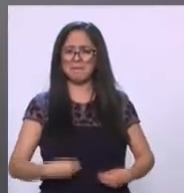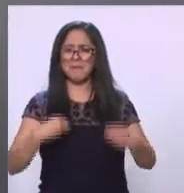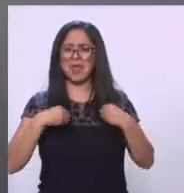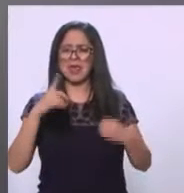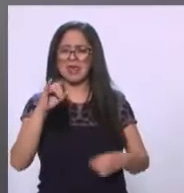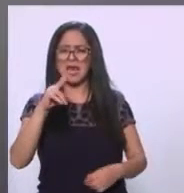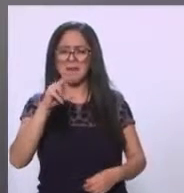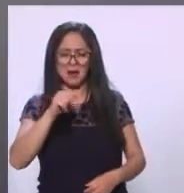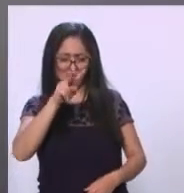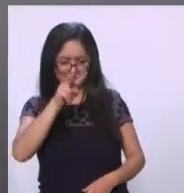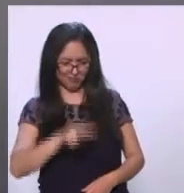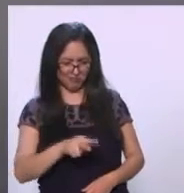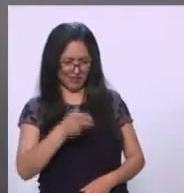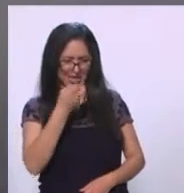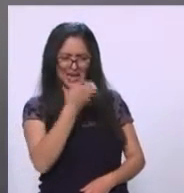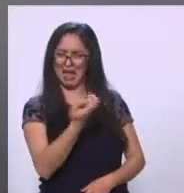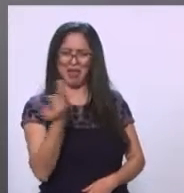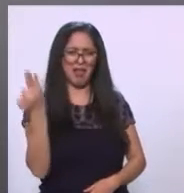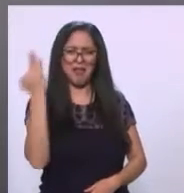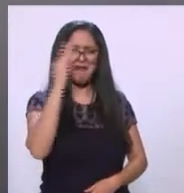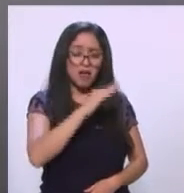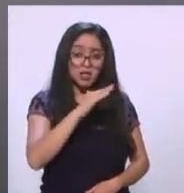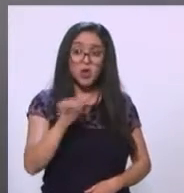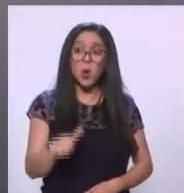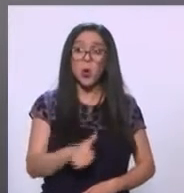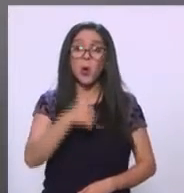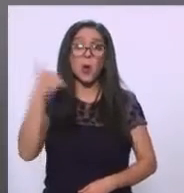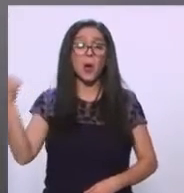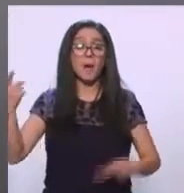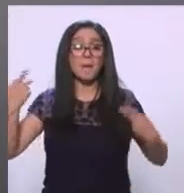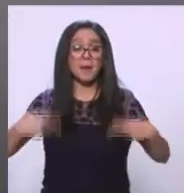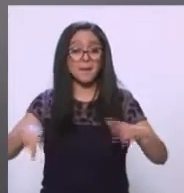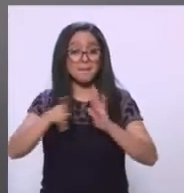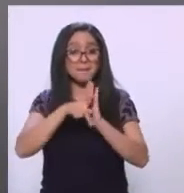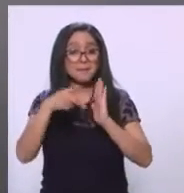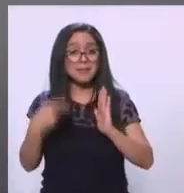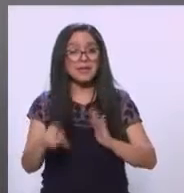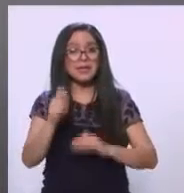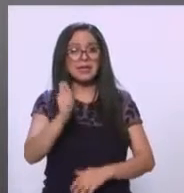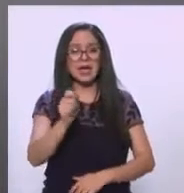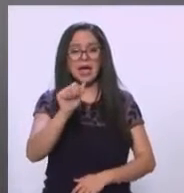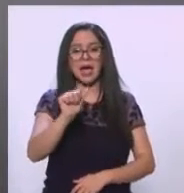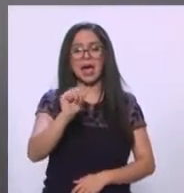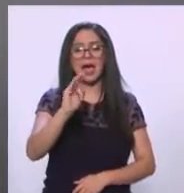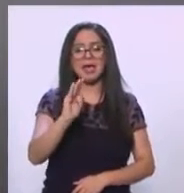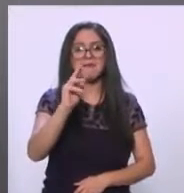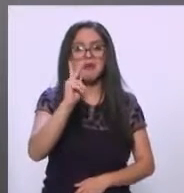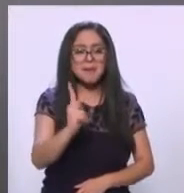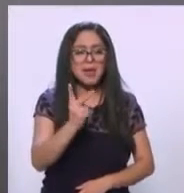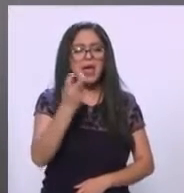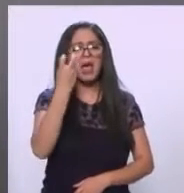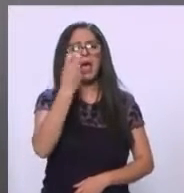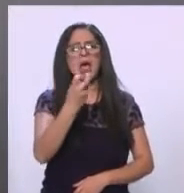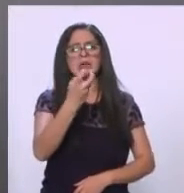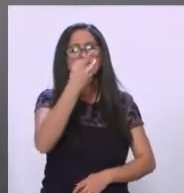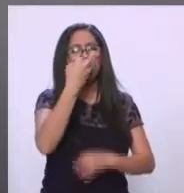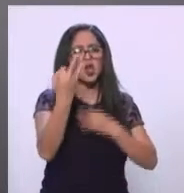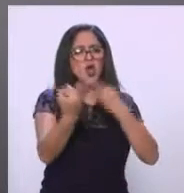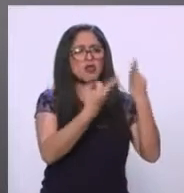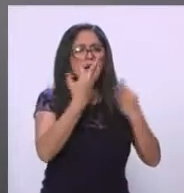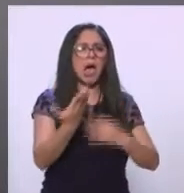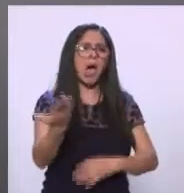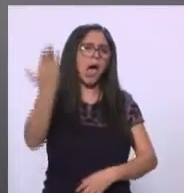falso, y una periodista le manda un tuit con una nota de AFP donde hace años ya habían desmentido esta noticia